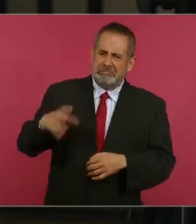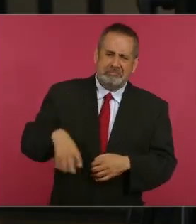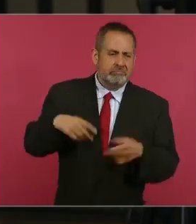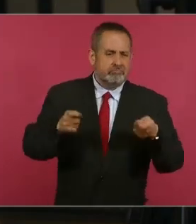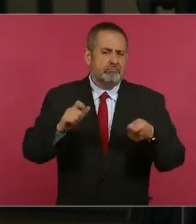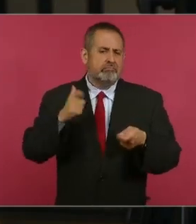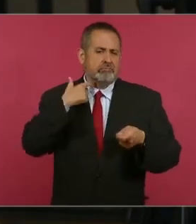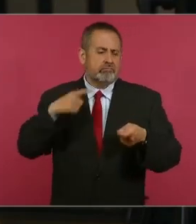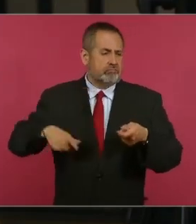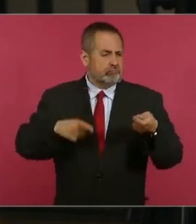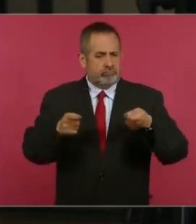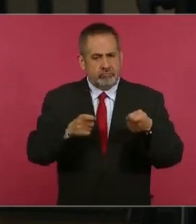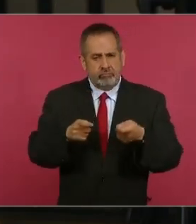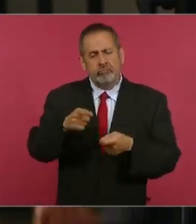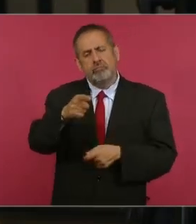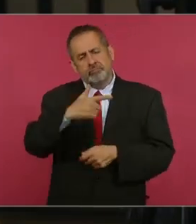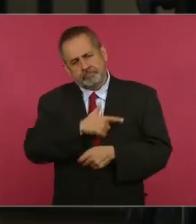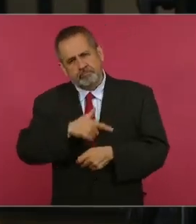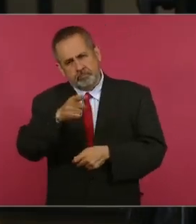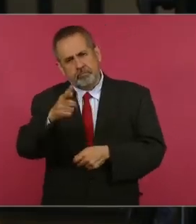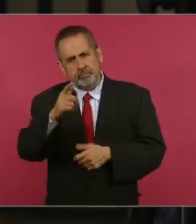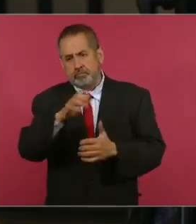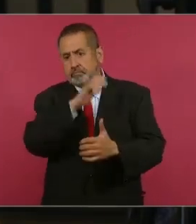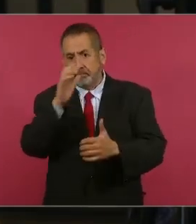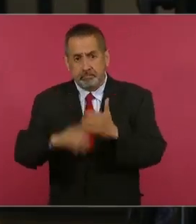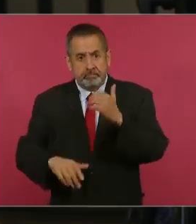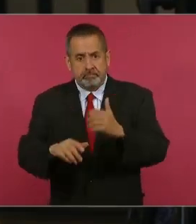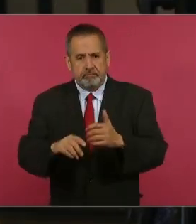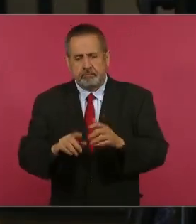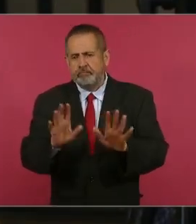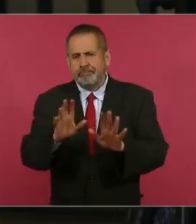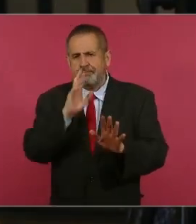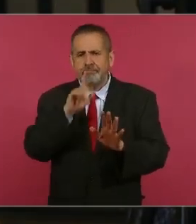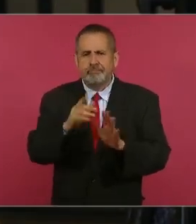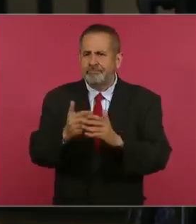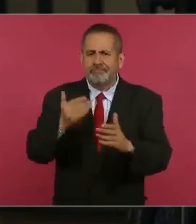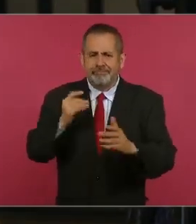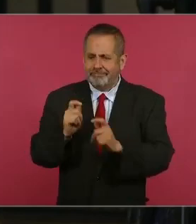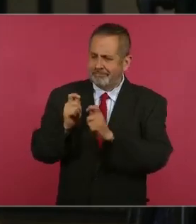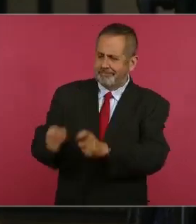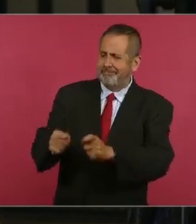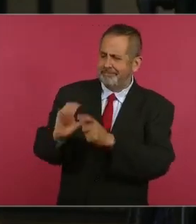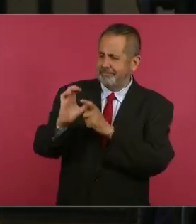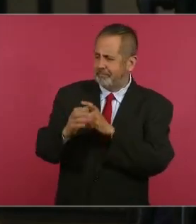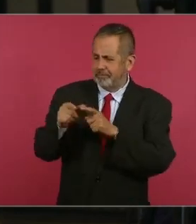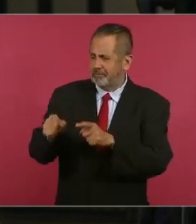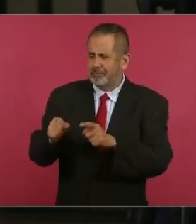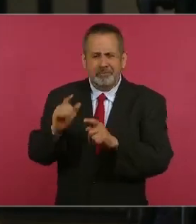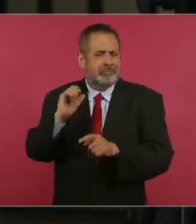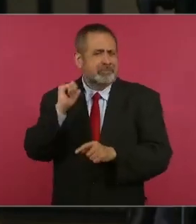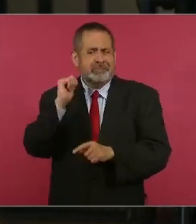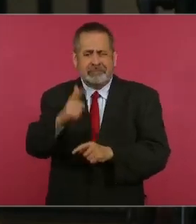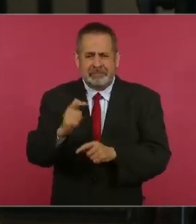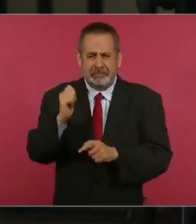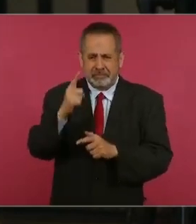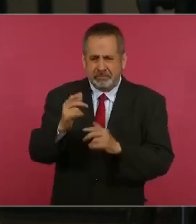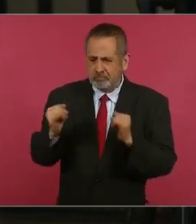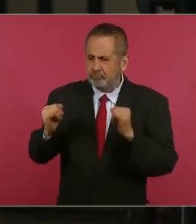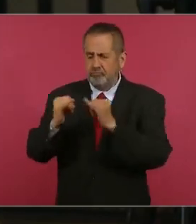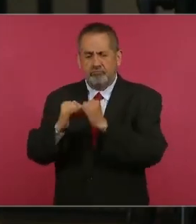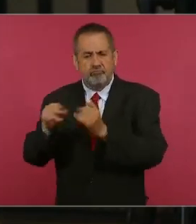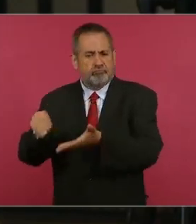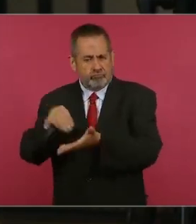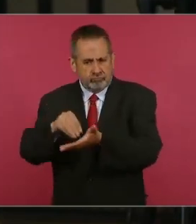gobernaban. Nos gustaría que usted, antes de que se fuera, señor, nos dejara alguna comisión o dejara alguna institución que siguiera